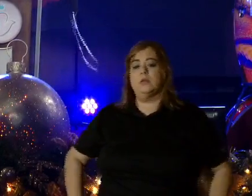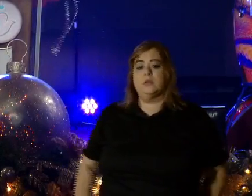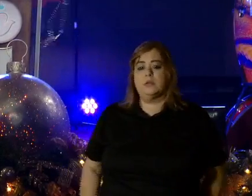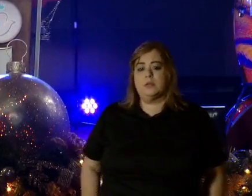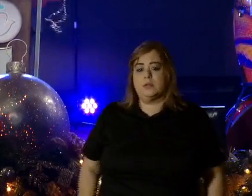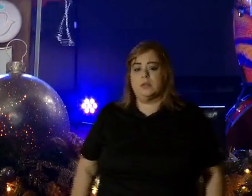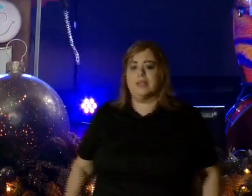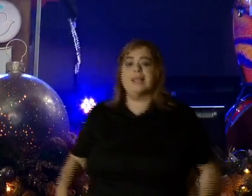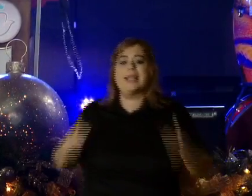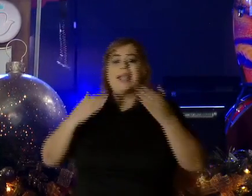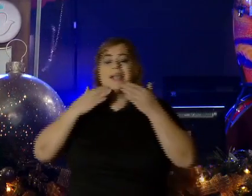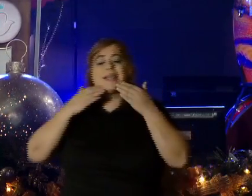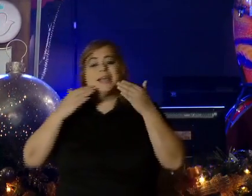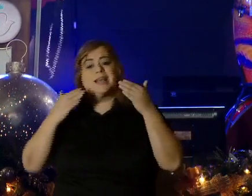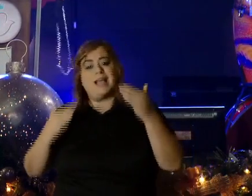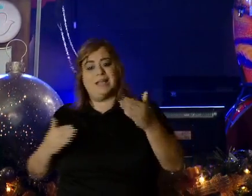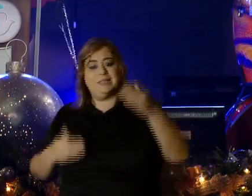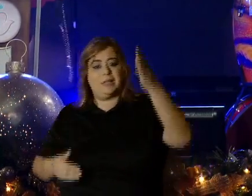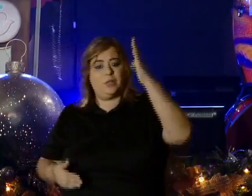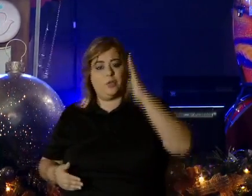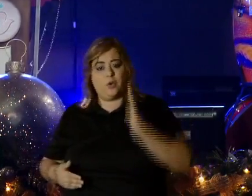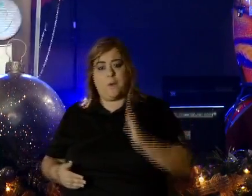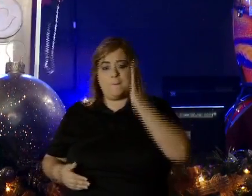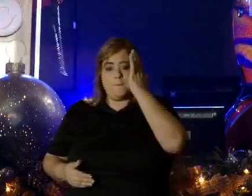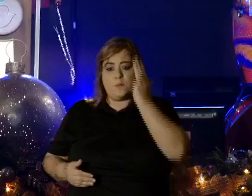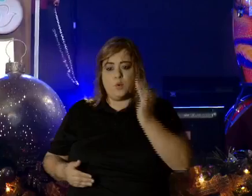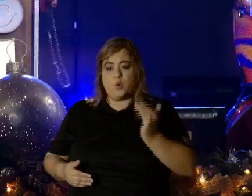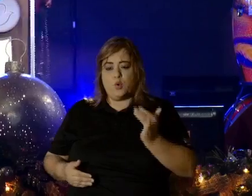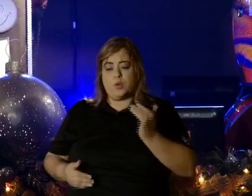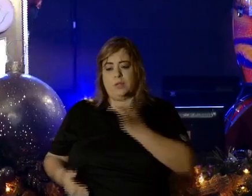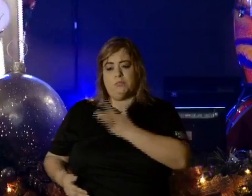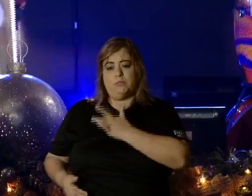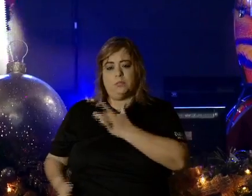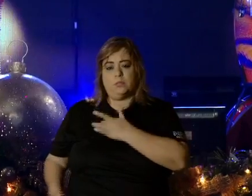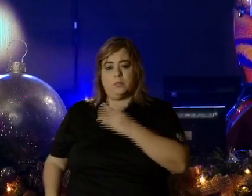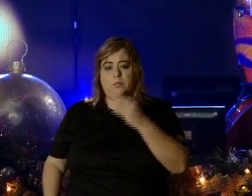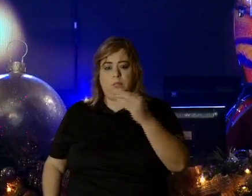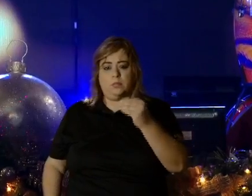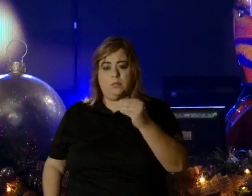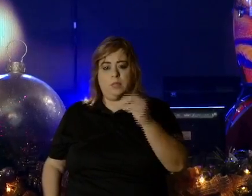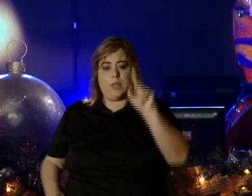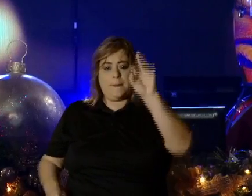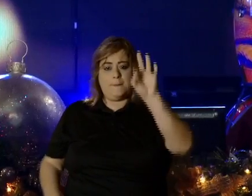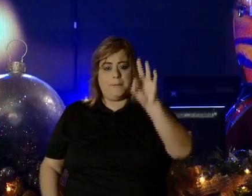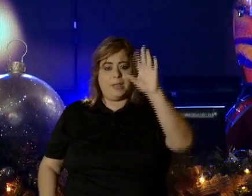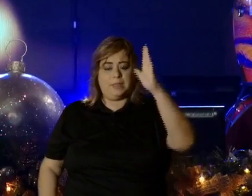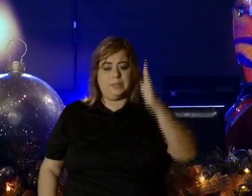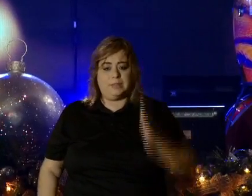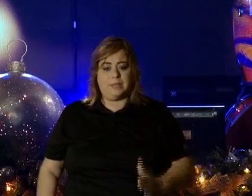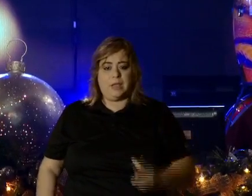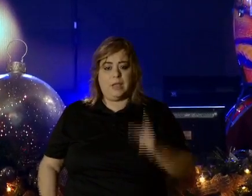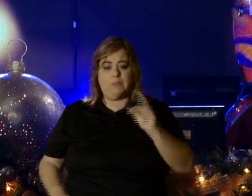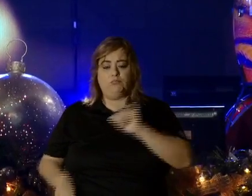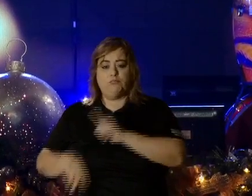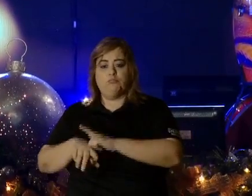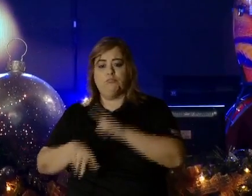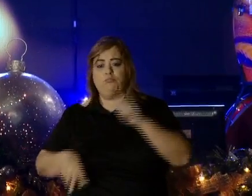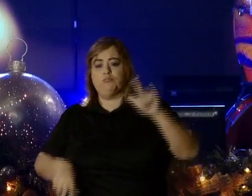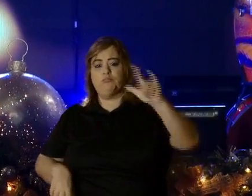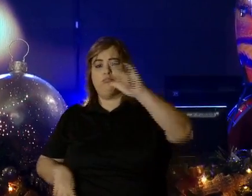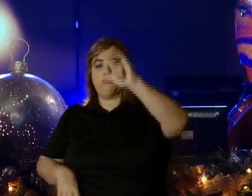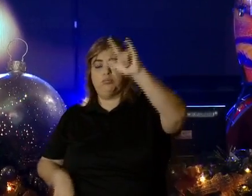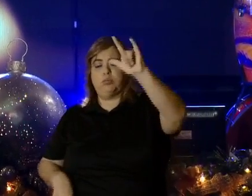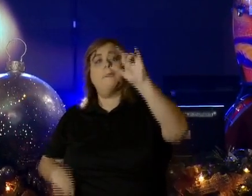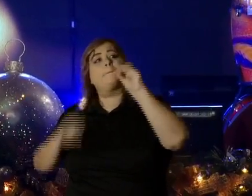quiero agradecer a Dios por toda su bondad. Mis pastores, algunos de ellos, pues están predicando, están trabajando. Así